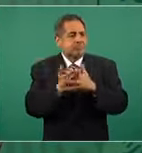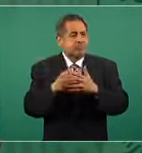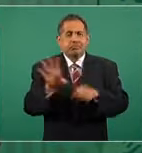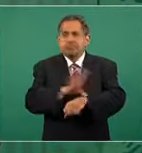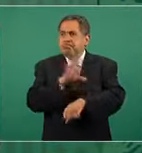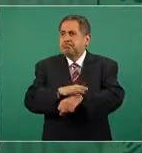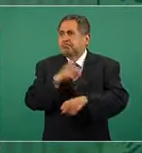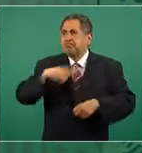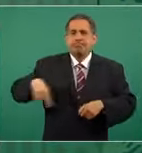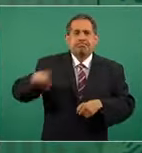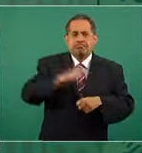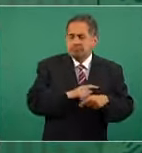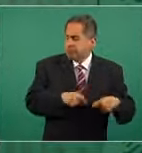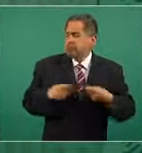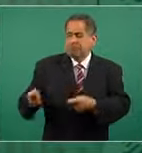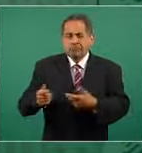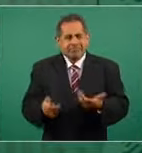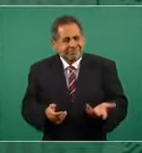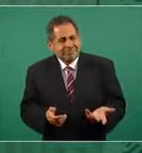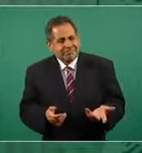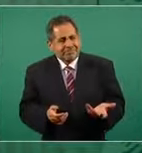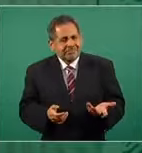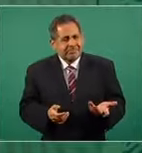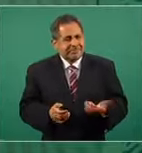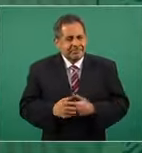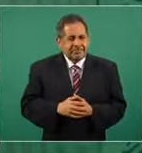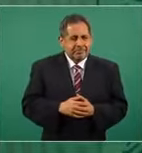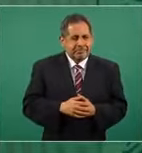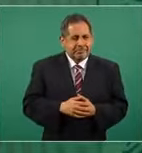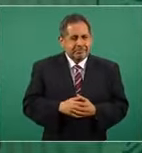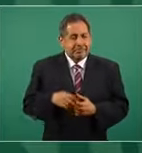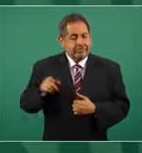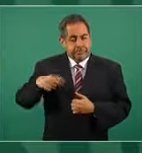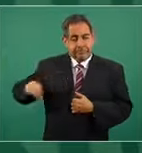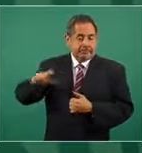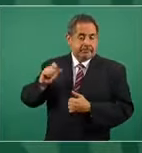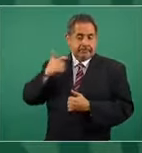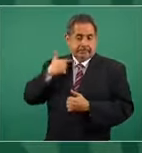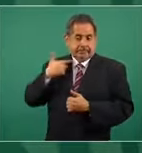energía eléctrica. Y el proyecto que